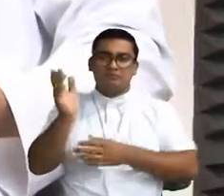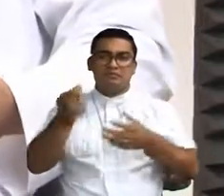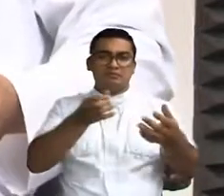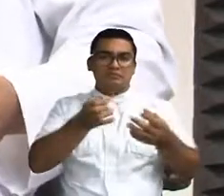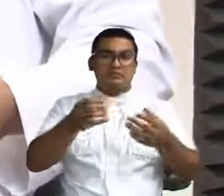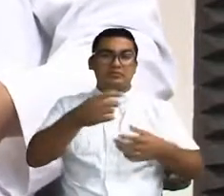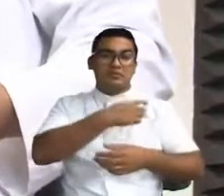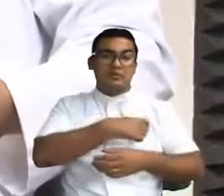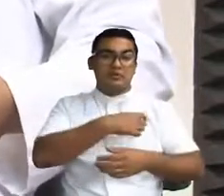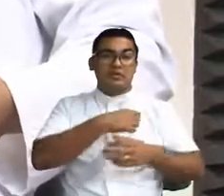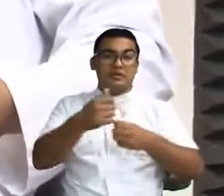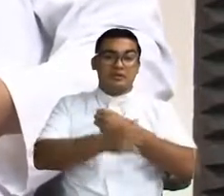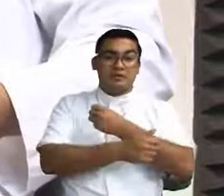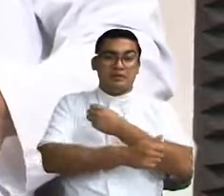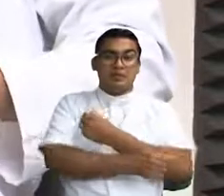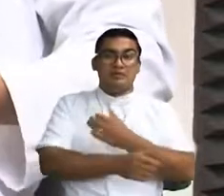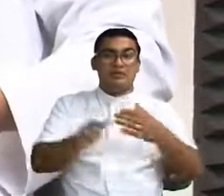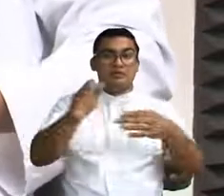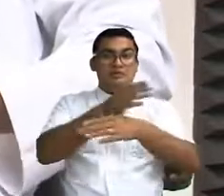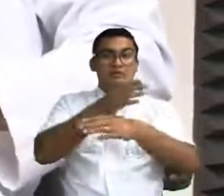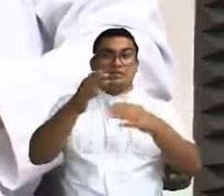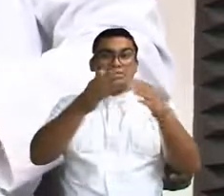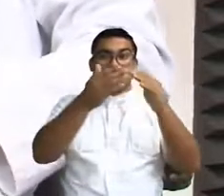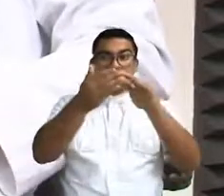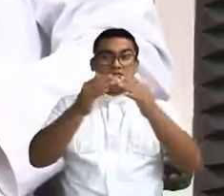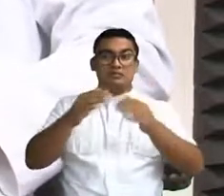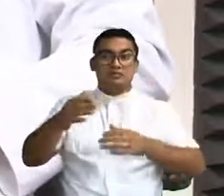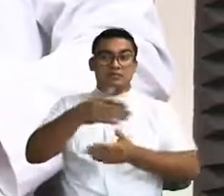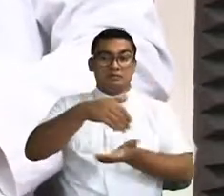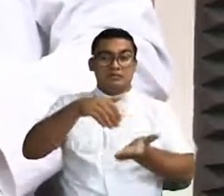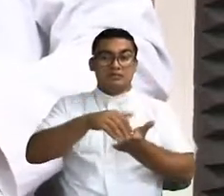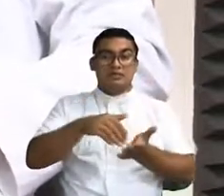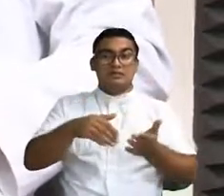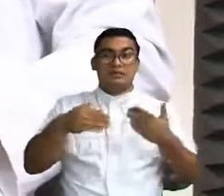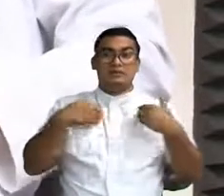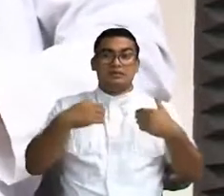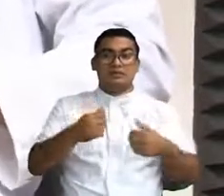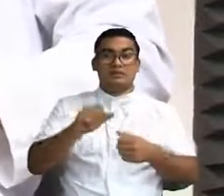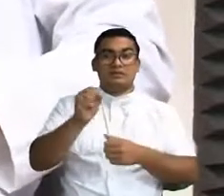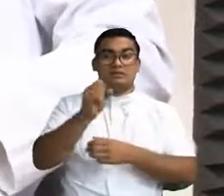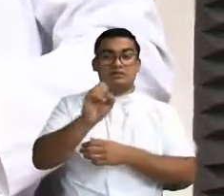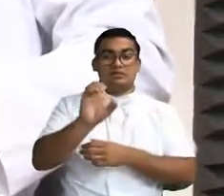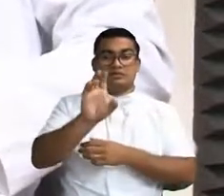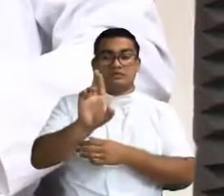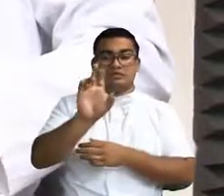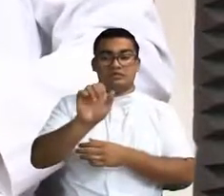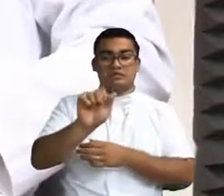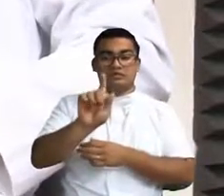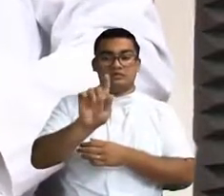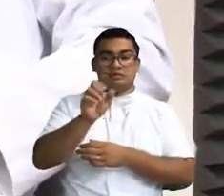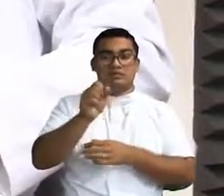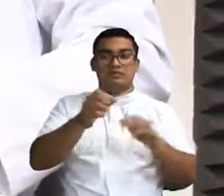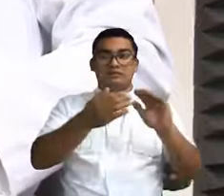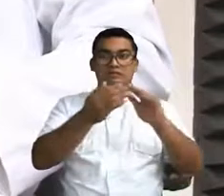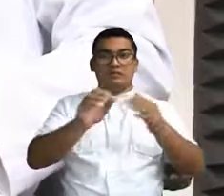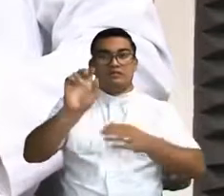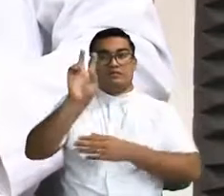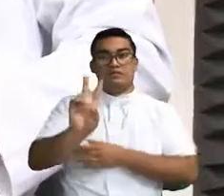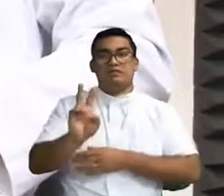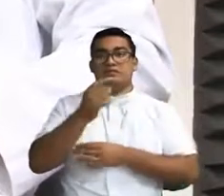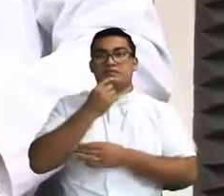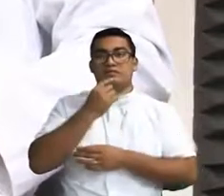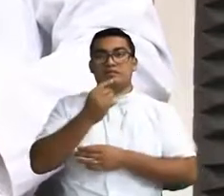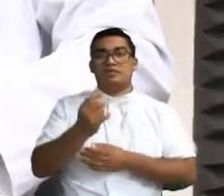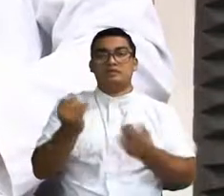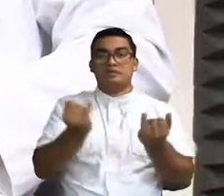a nuestras comunidades. Por lo menos mi centro, que es el Sócrates Flores, abarcamos todo lo que es el Distrito 2, y en conjunto con lo